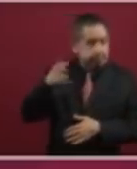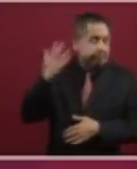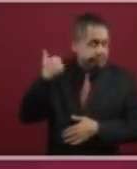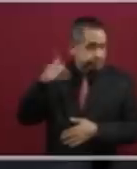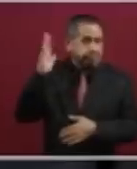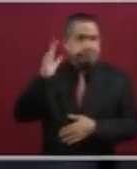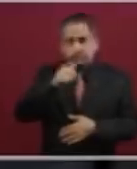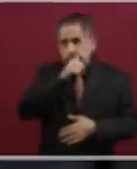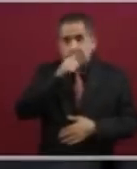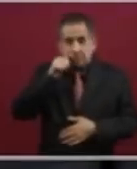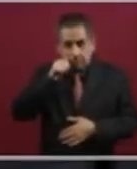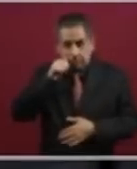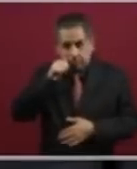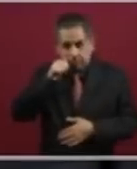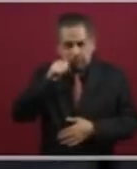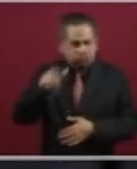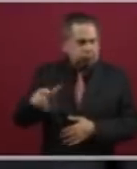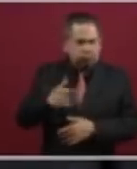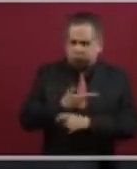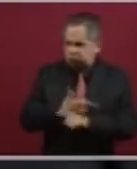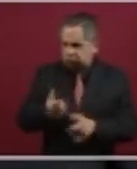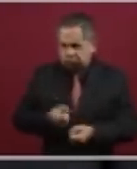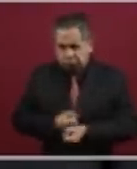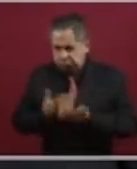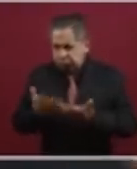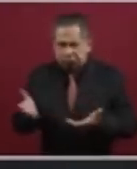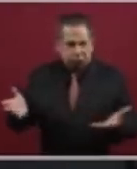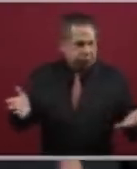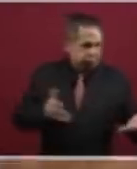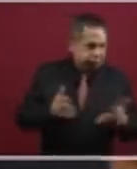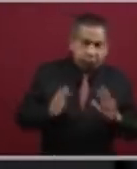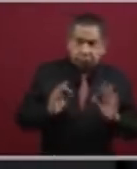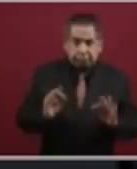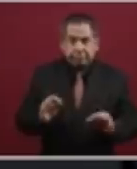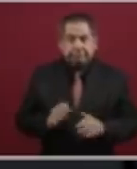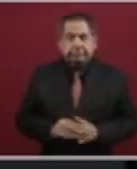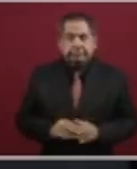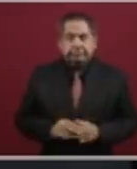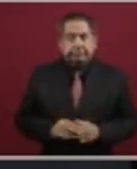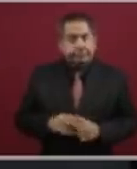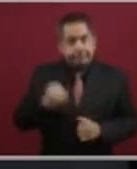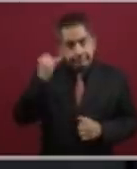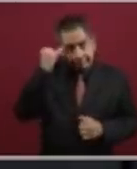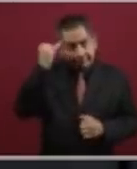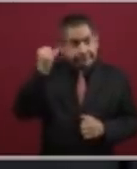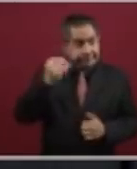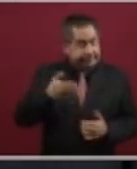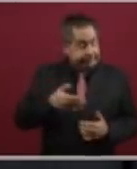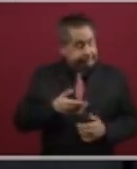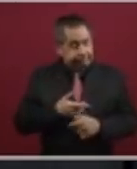diferencias y había libertades, y imagínense lo que se hizo.